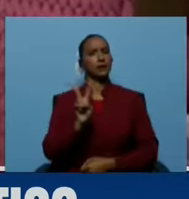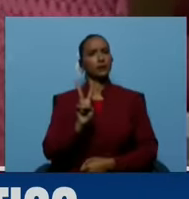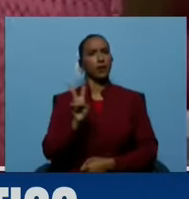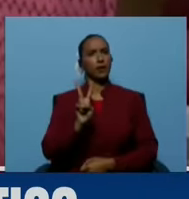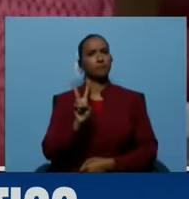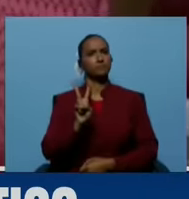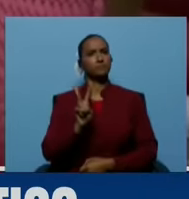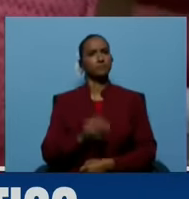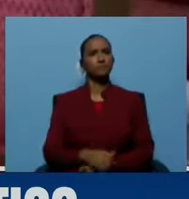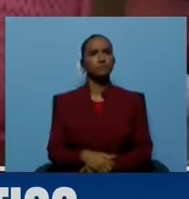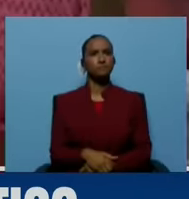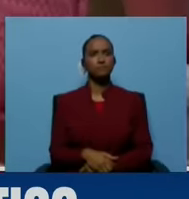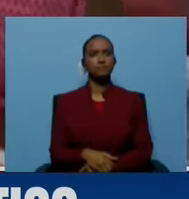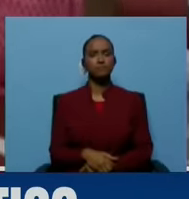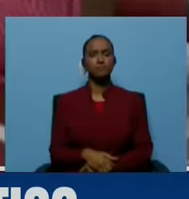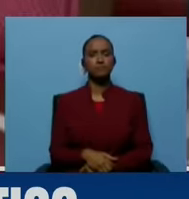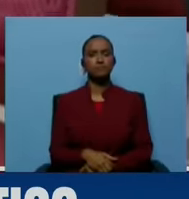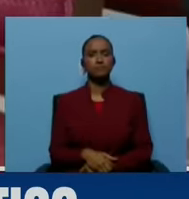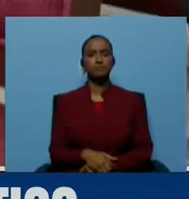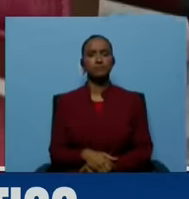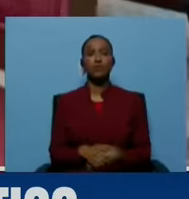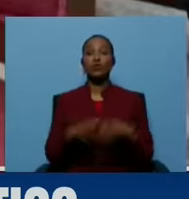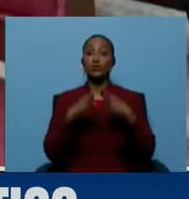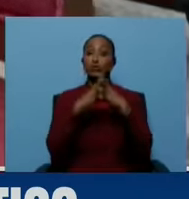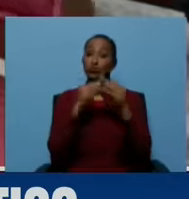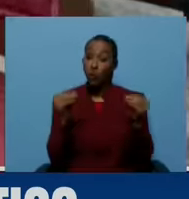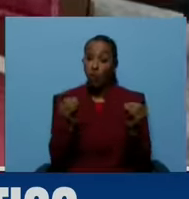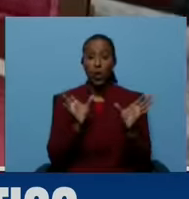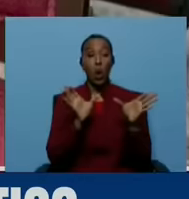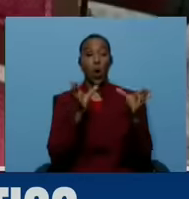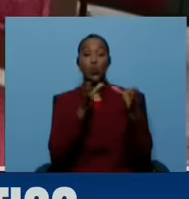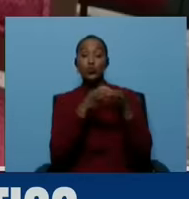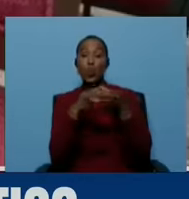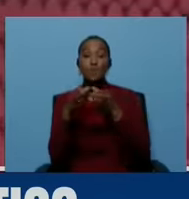Los representantes de los partidos que apoyaron